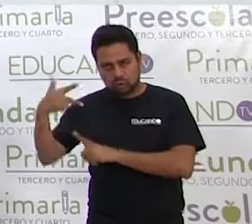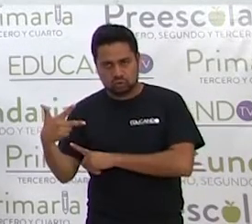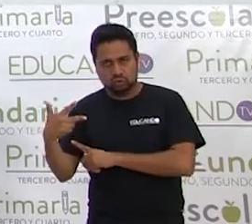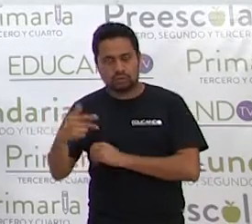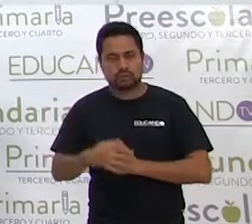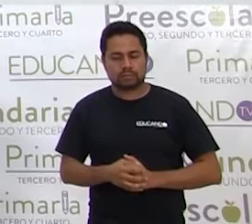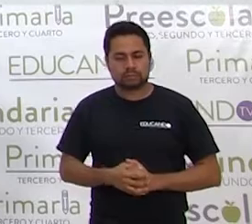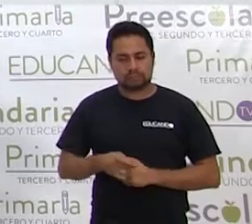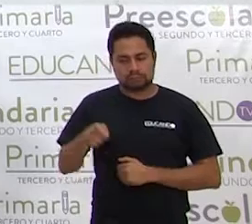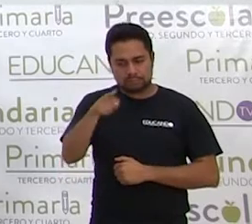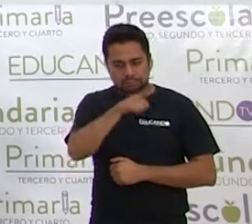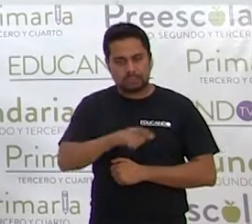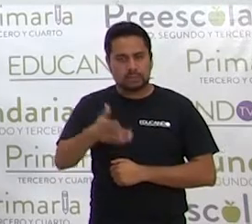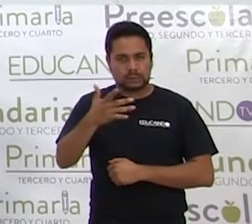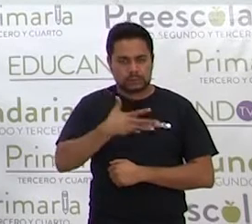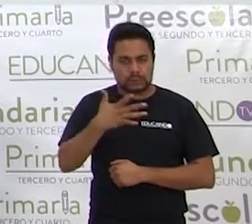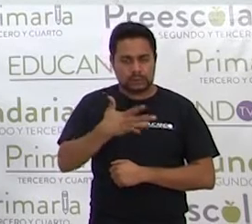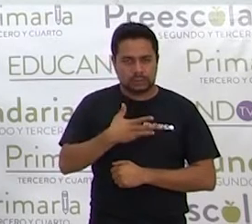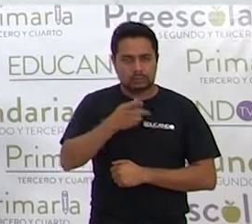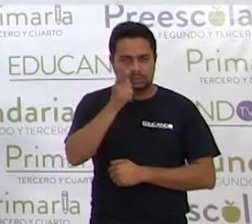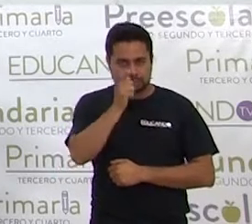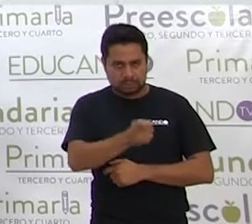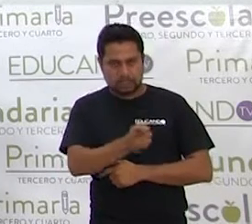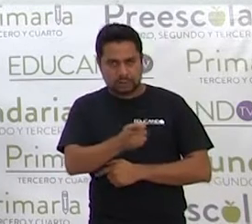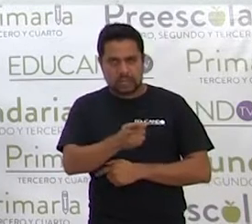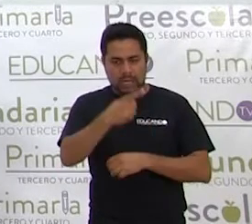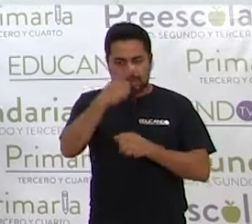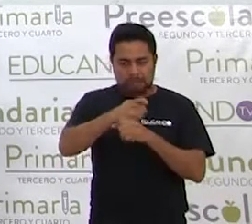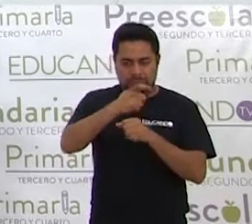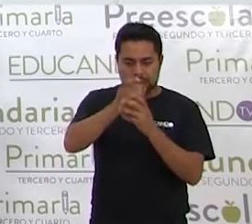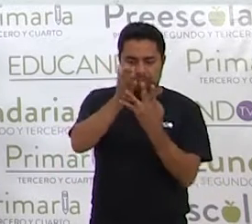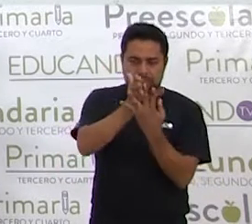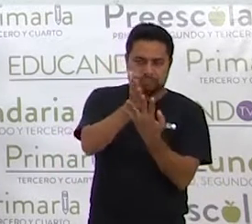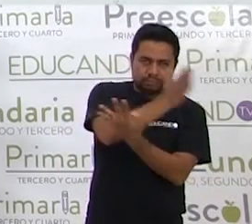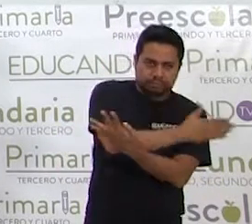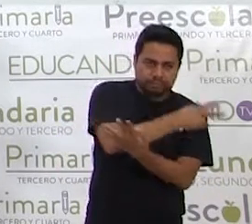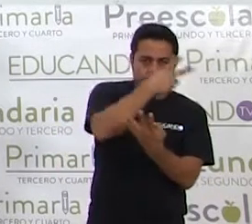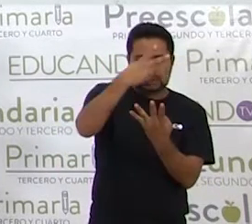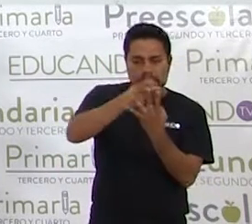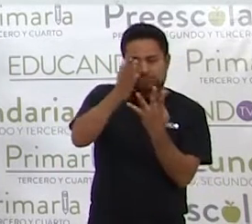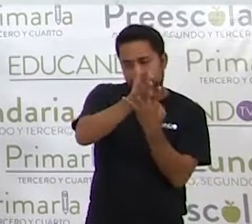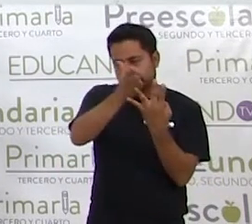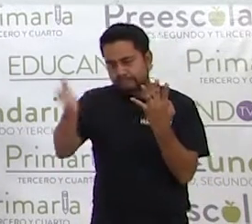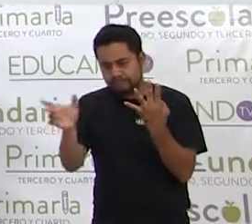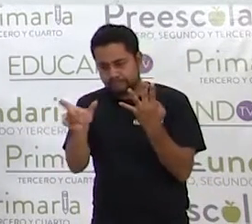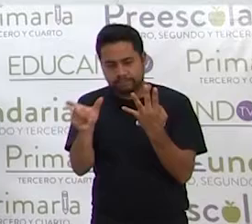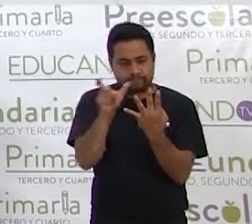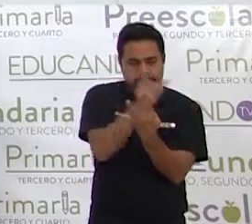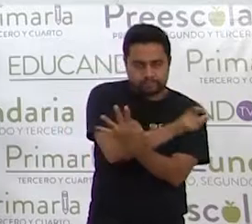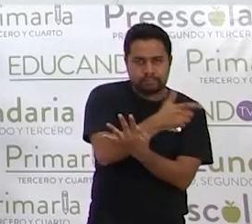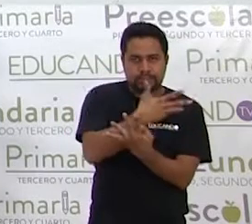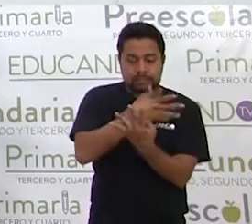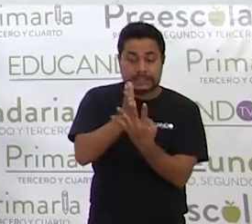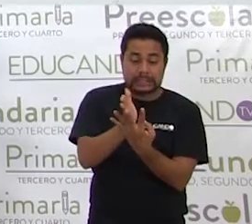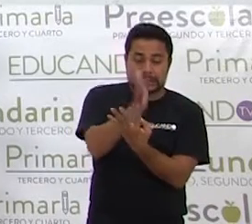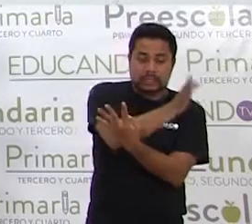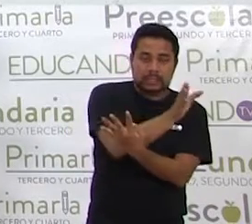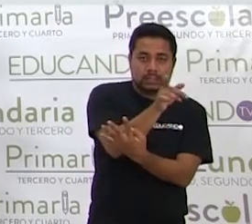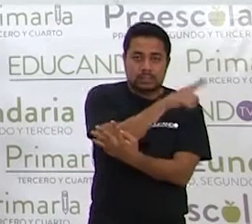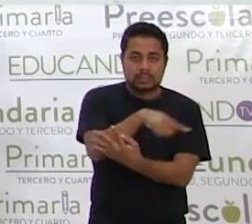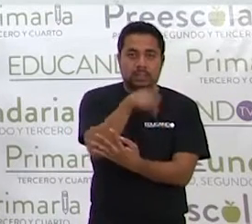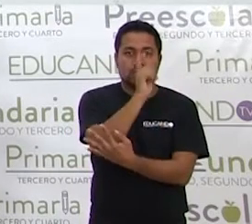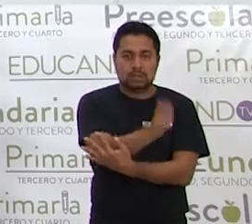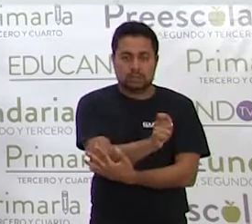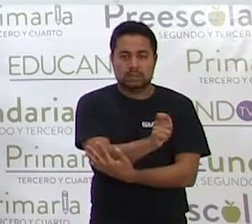aquí tenemos términos que están en el primer miembro y términos que están en el segundo miembro en el primer miembro vamos a